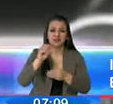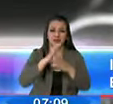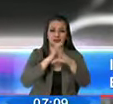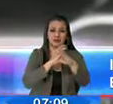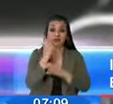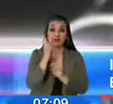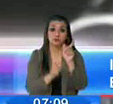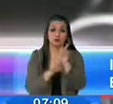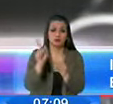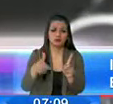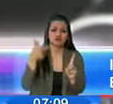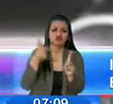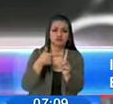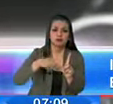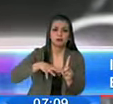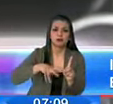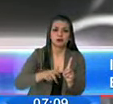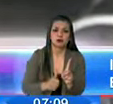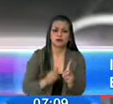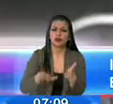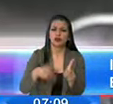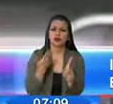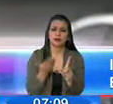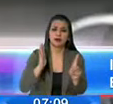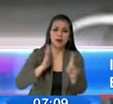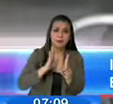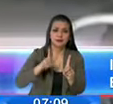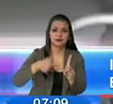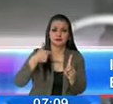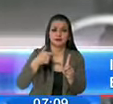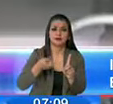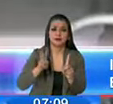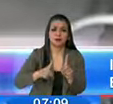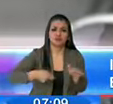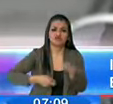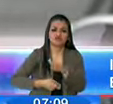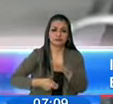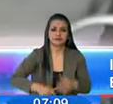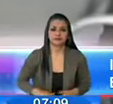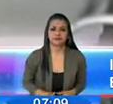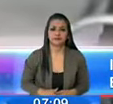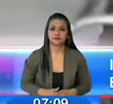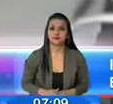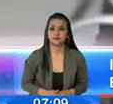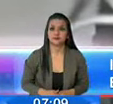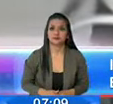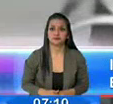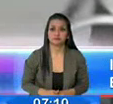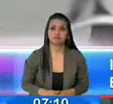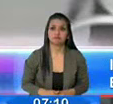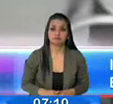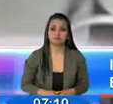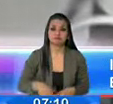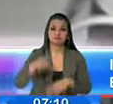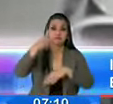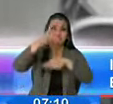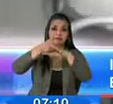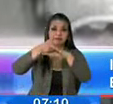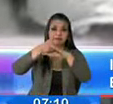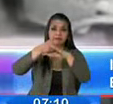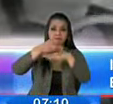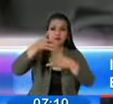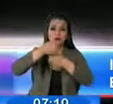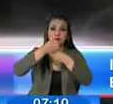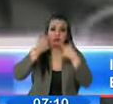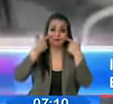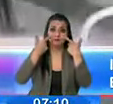tres antisociales que los amedrentaron con arma de fuego y arma blanca. El accionar delictivo quedó grabado por una cámara de